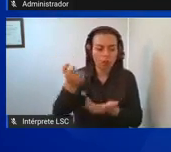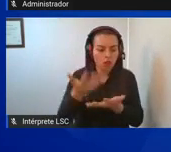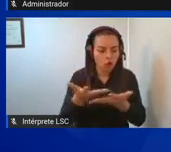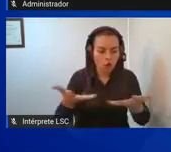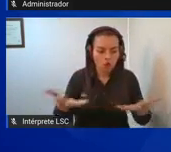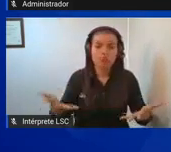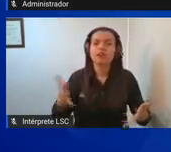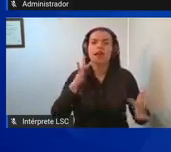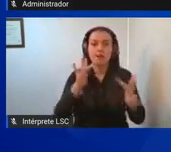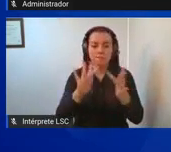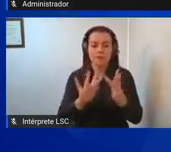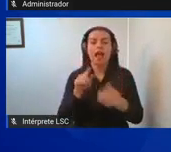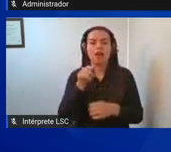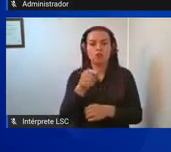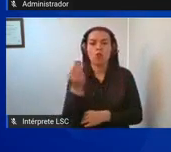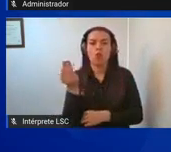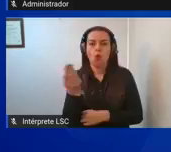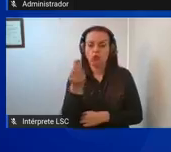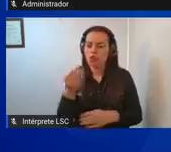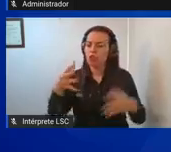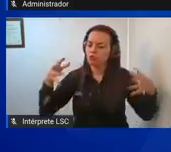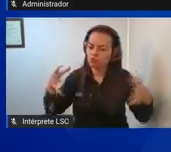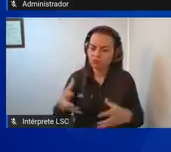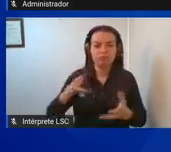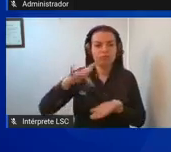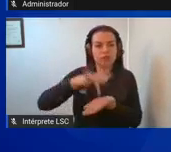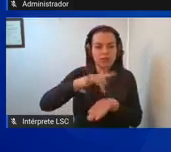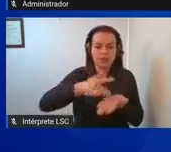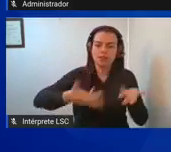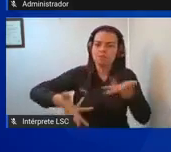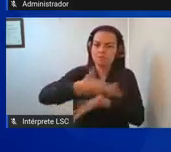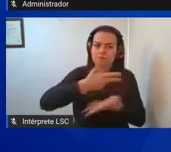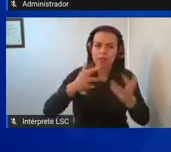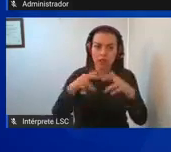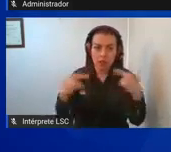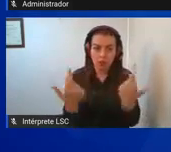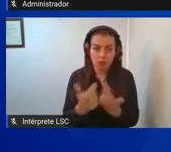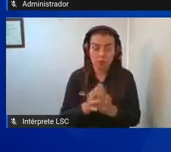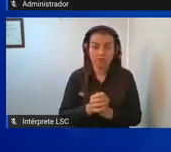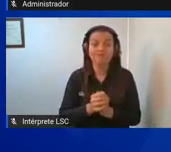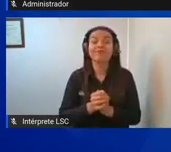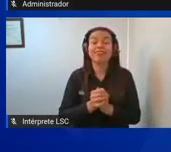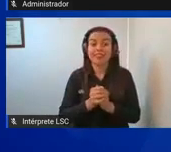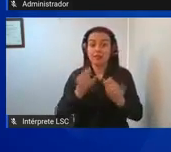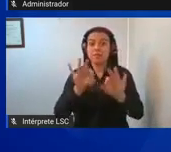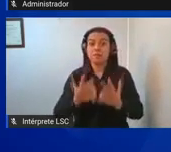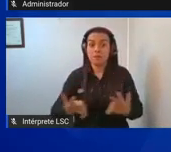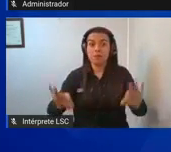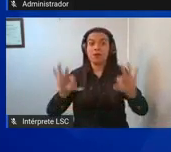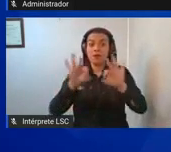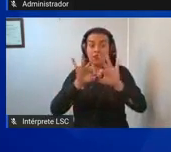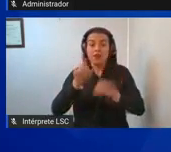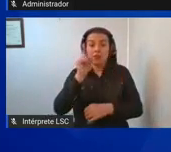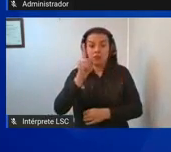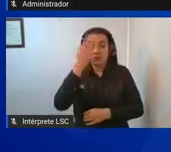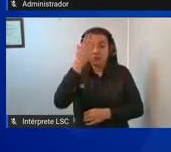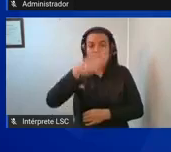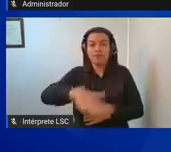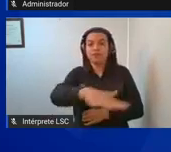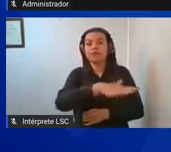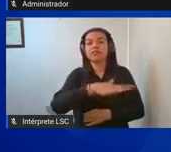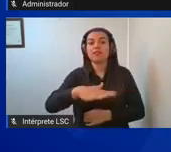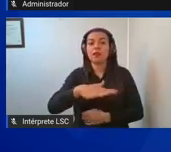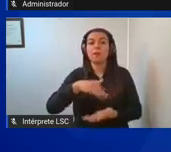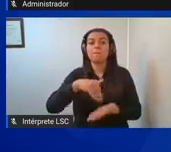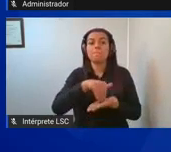pueda sesionar. Y esto es importante porque estamos hablando de una población vulnerable,